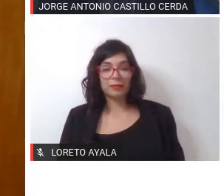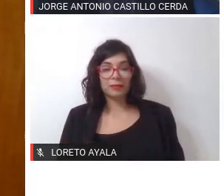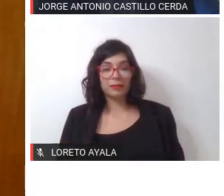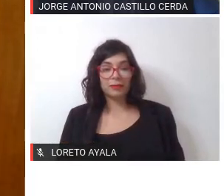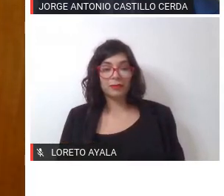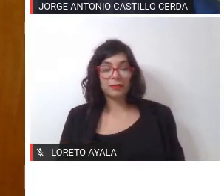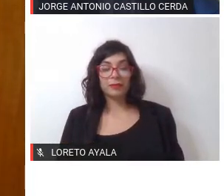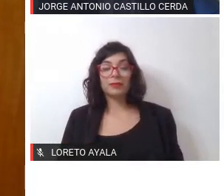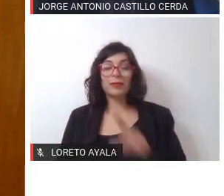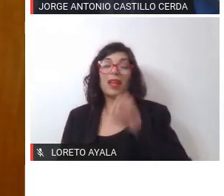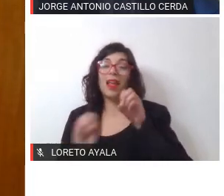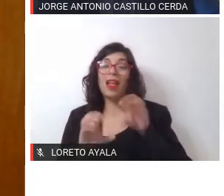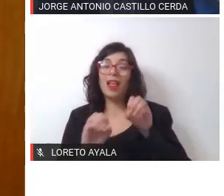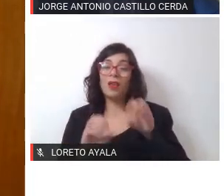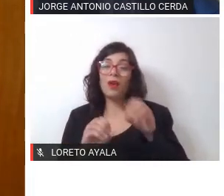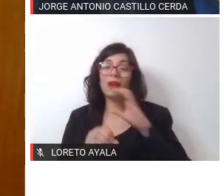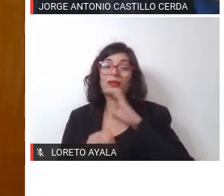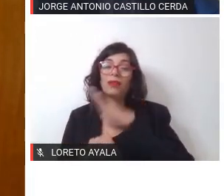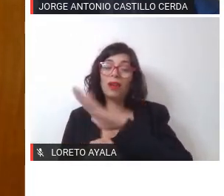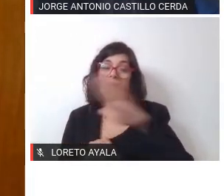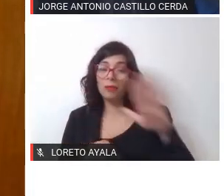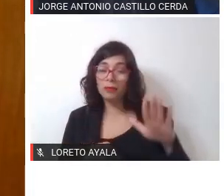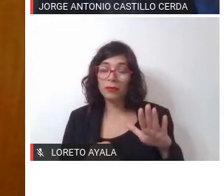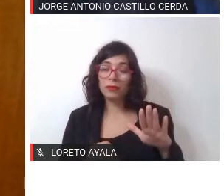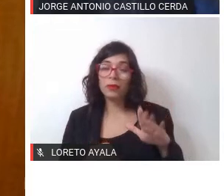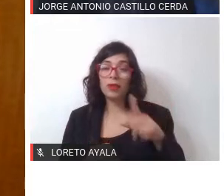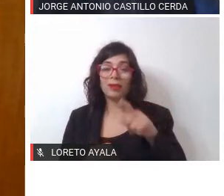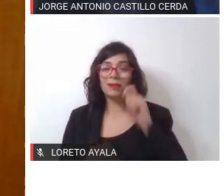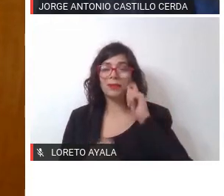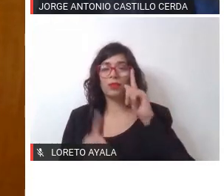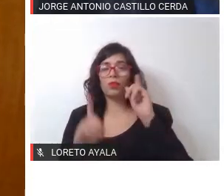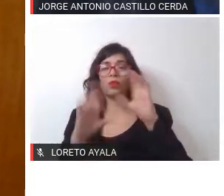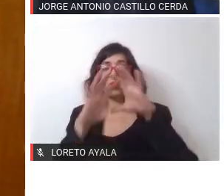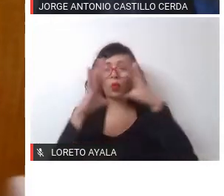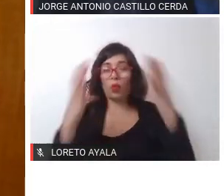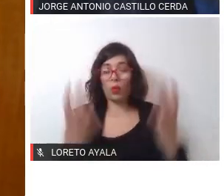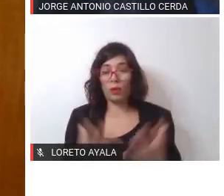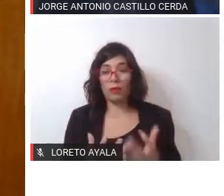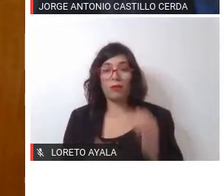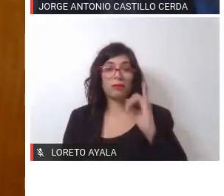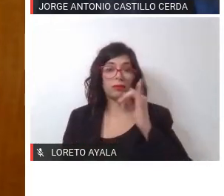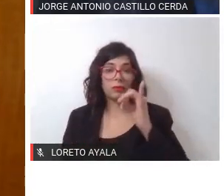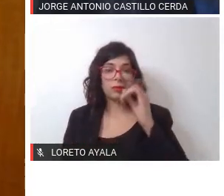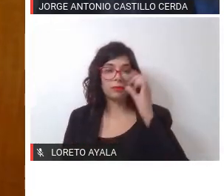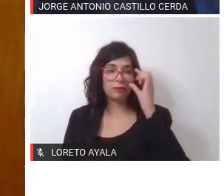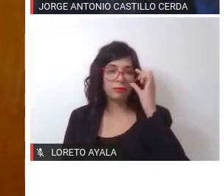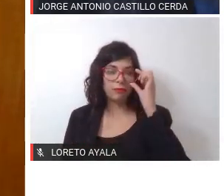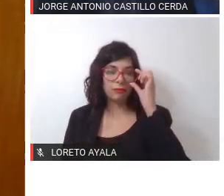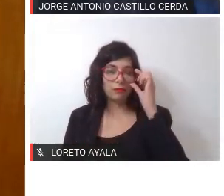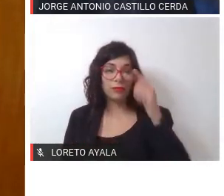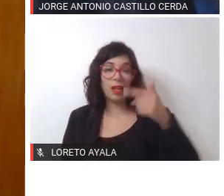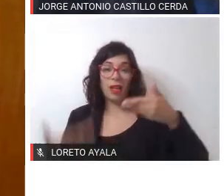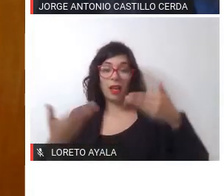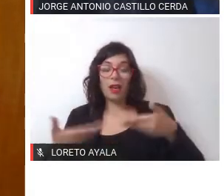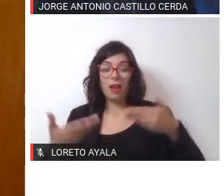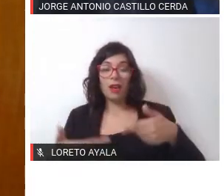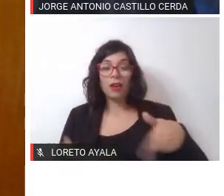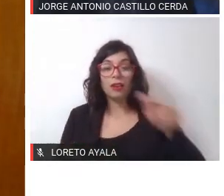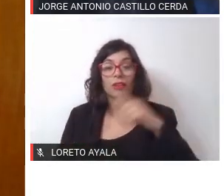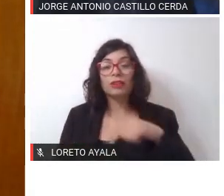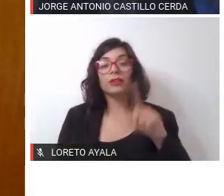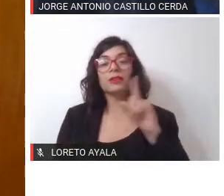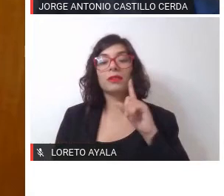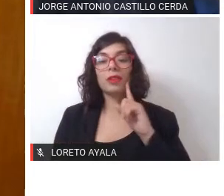La educación rural en sí es un mundo en sí misma. Hoy día estamos hablando